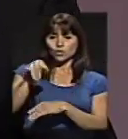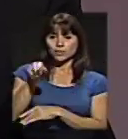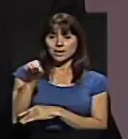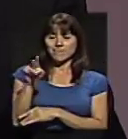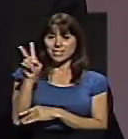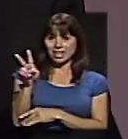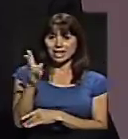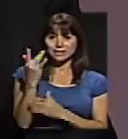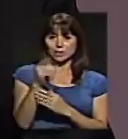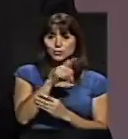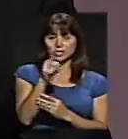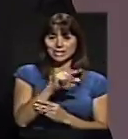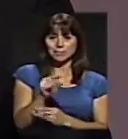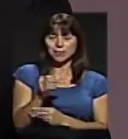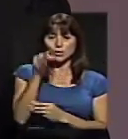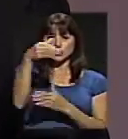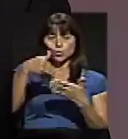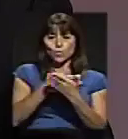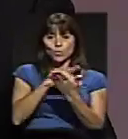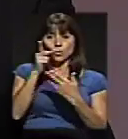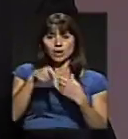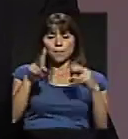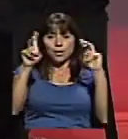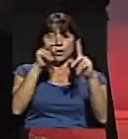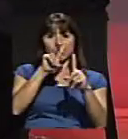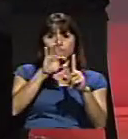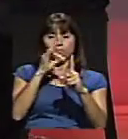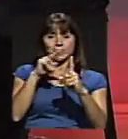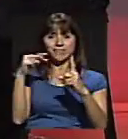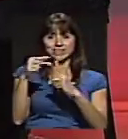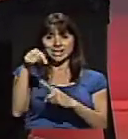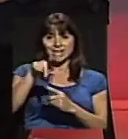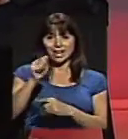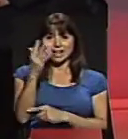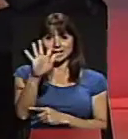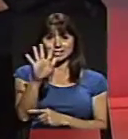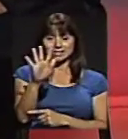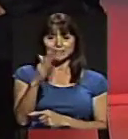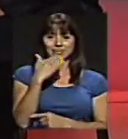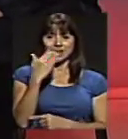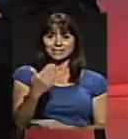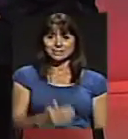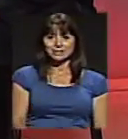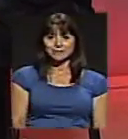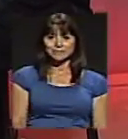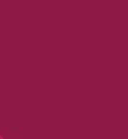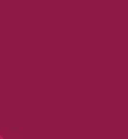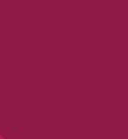esperamos la próxima semana en un nuevo programa de Puntos de Vista aquí en Canal 15. Gracias.